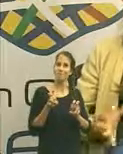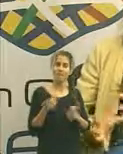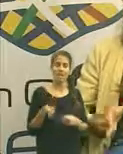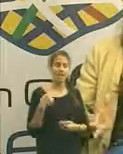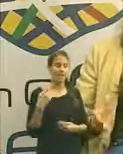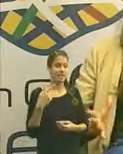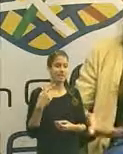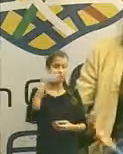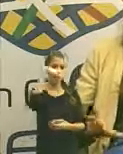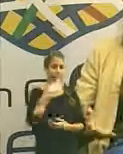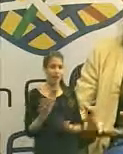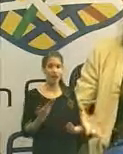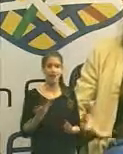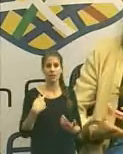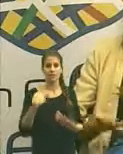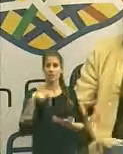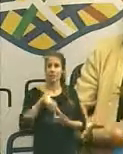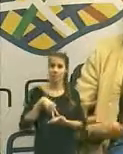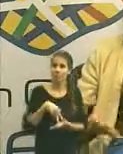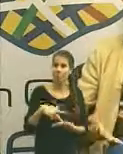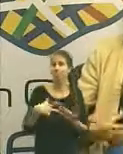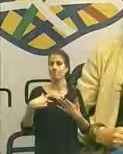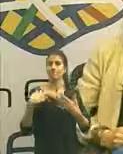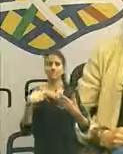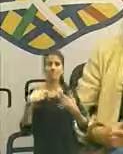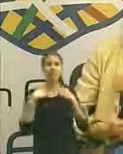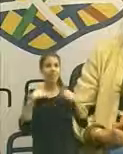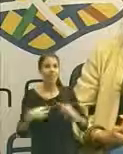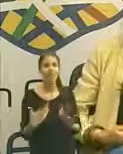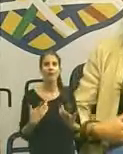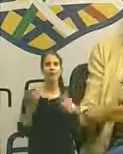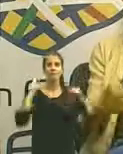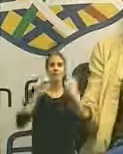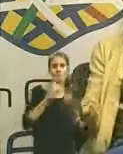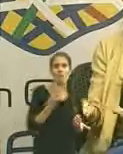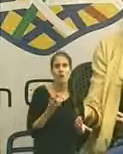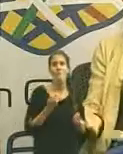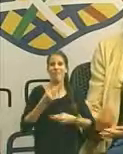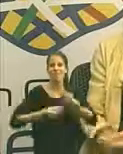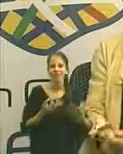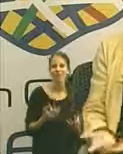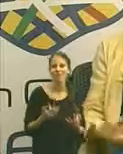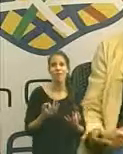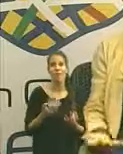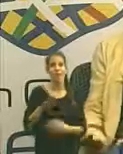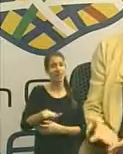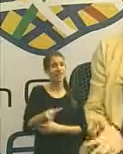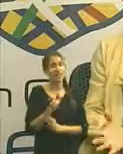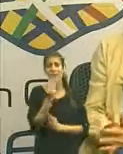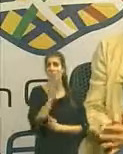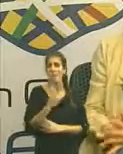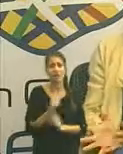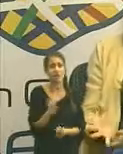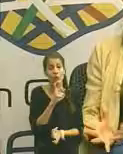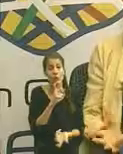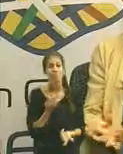Y están un poco perdidos, no saben bien cómo actuar, cómo darle lo mejor dentro de sus